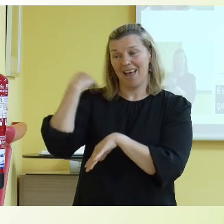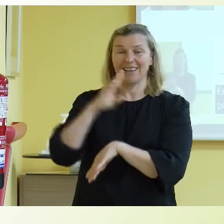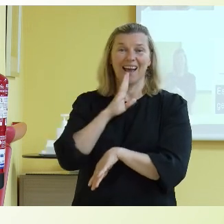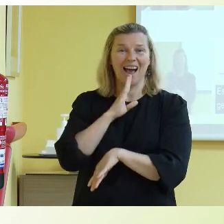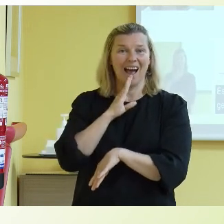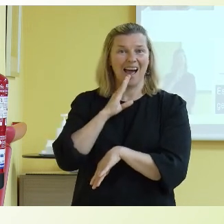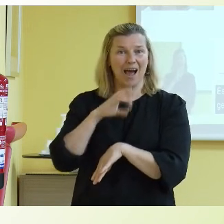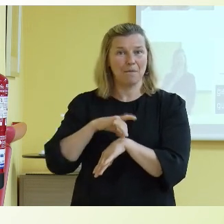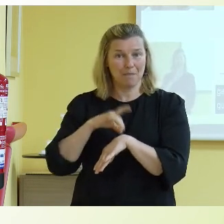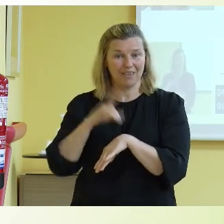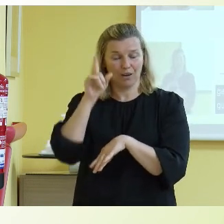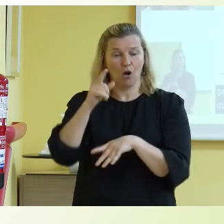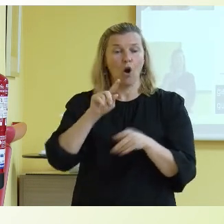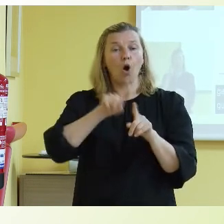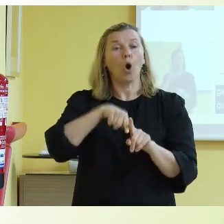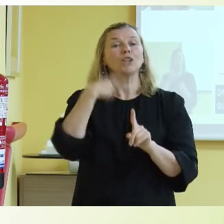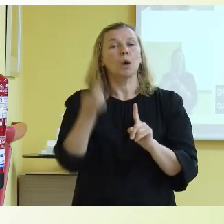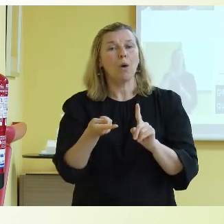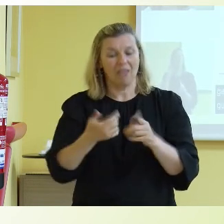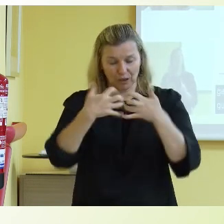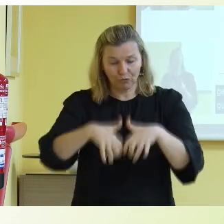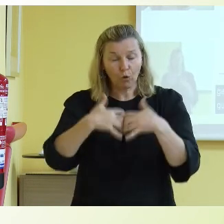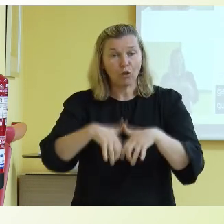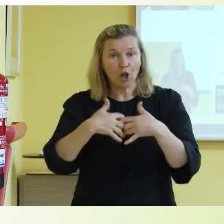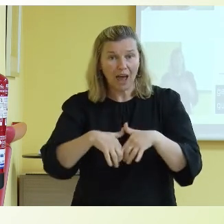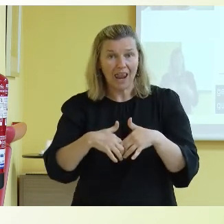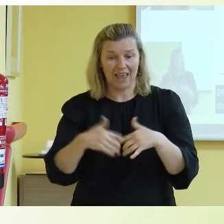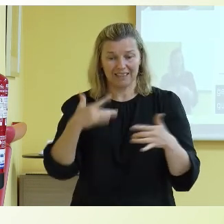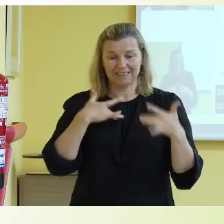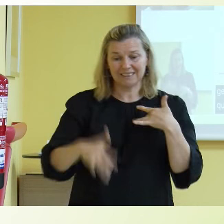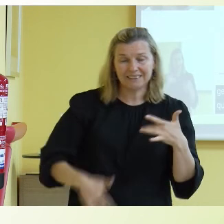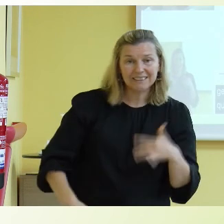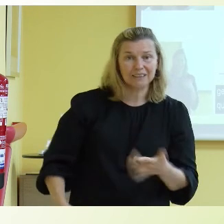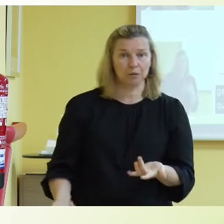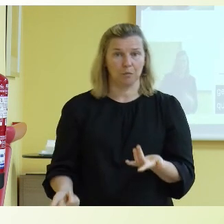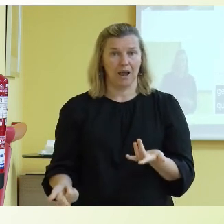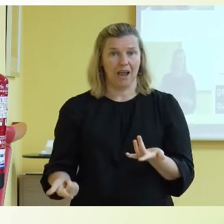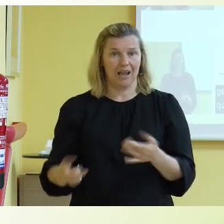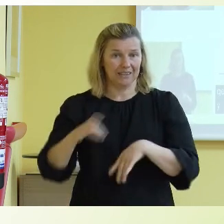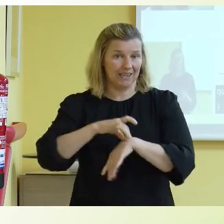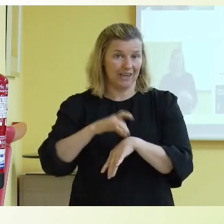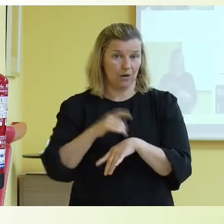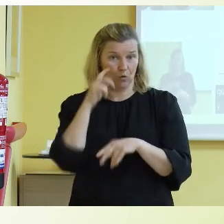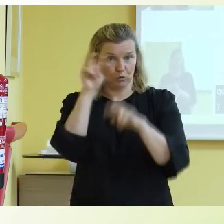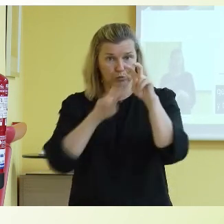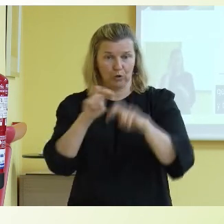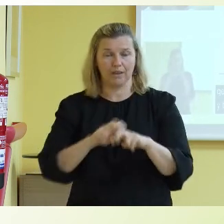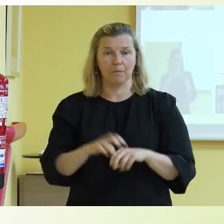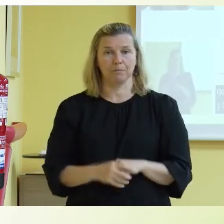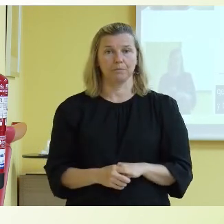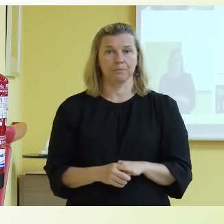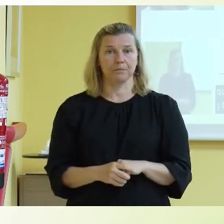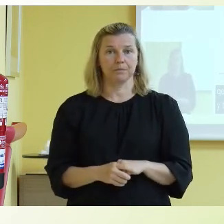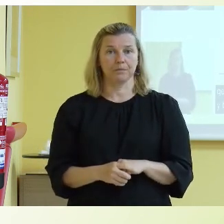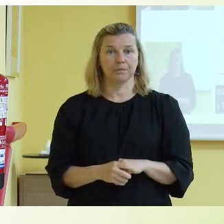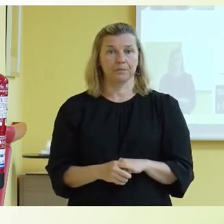las consecuencias funcionales y búsqueda por signos y síntomas clínicos. Entre